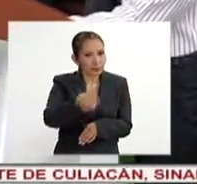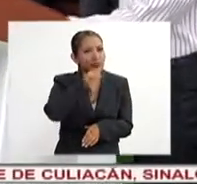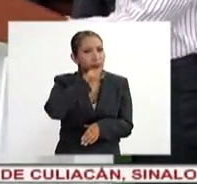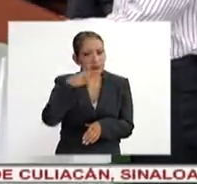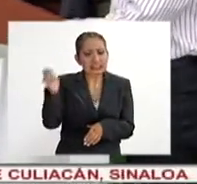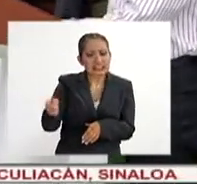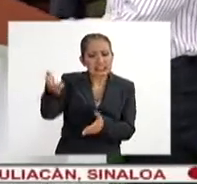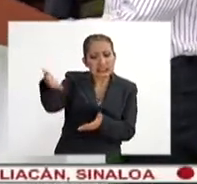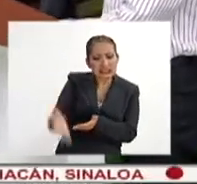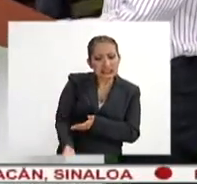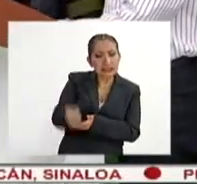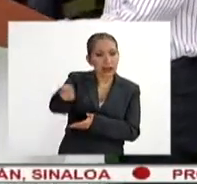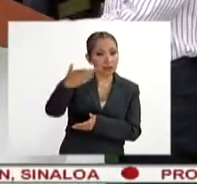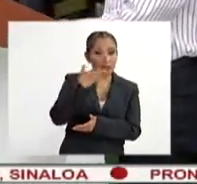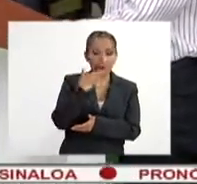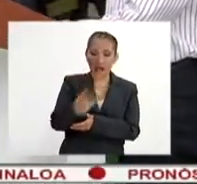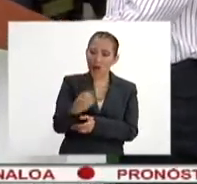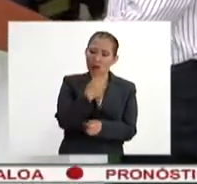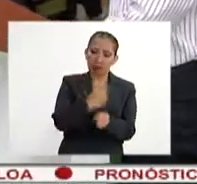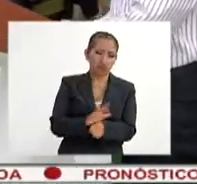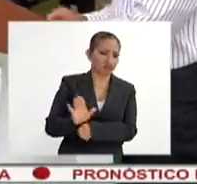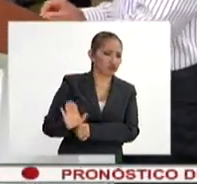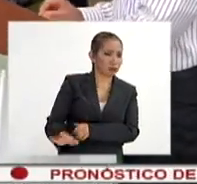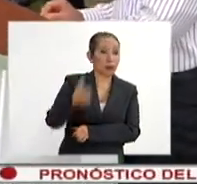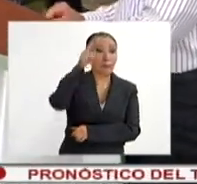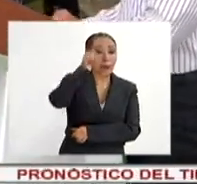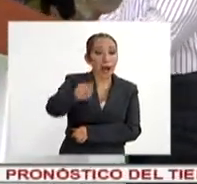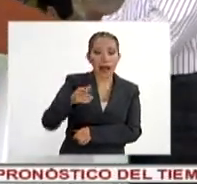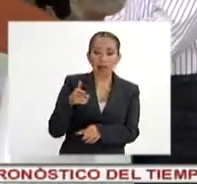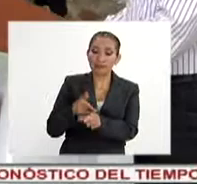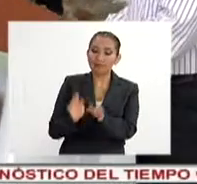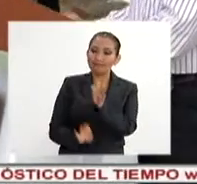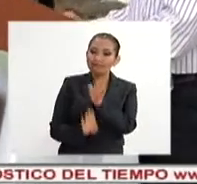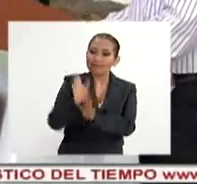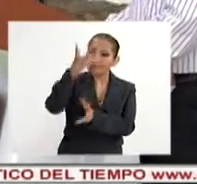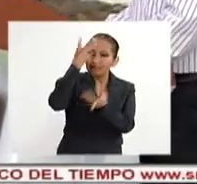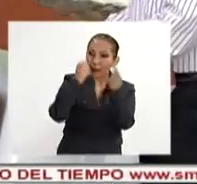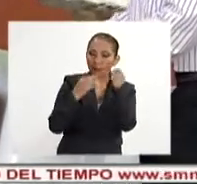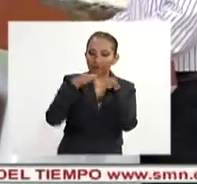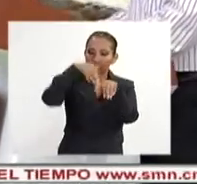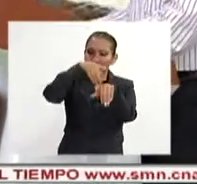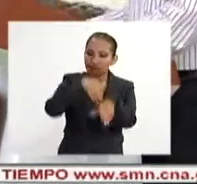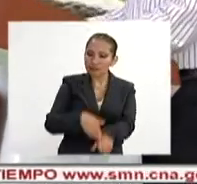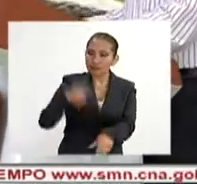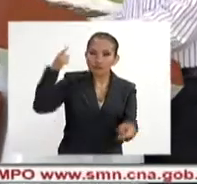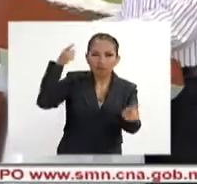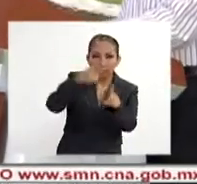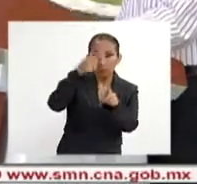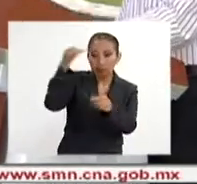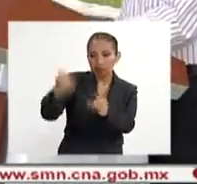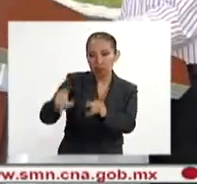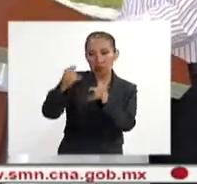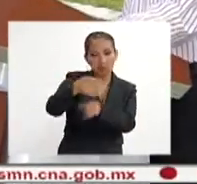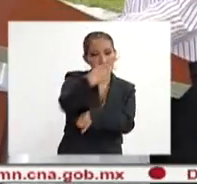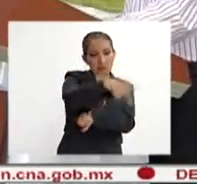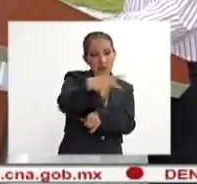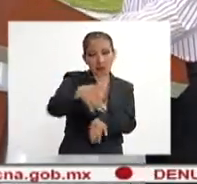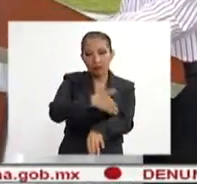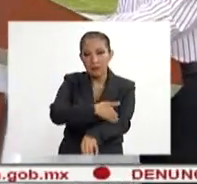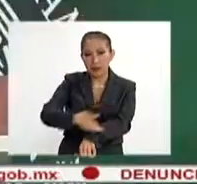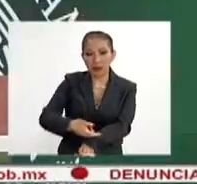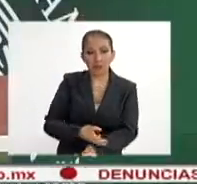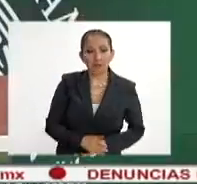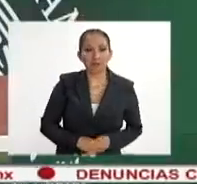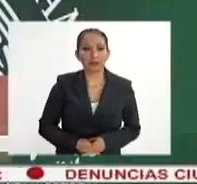también representan una digna oportunidad para crecer y cumplir metas individuales y